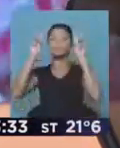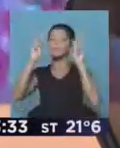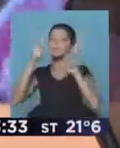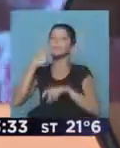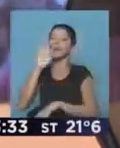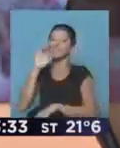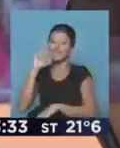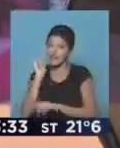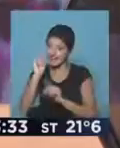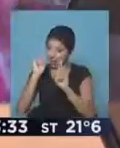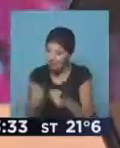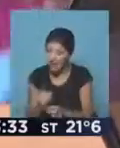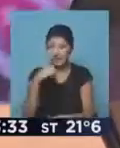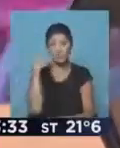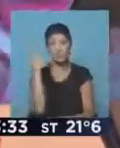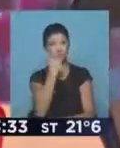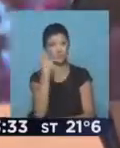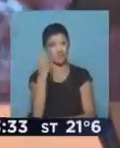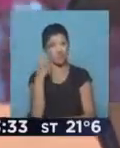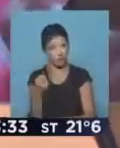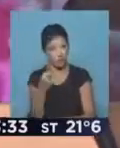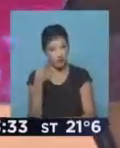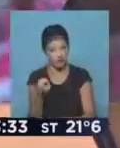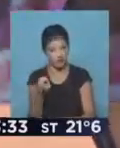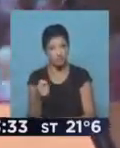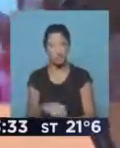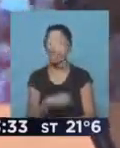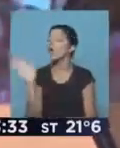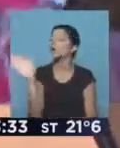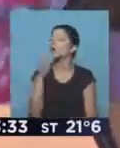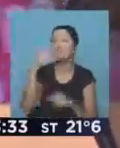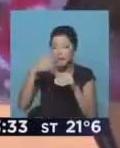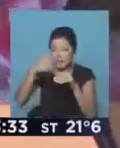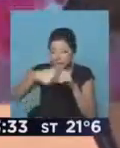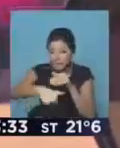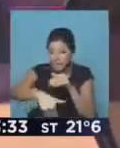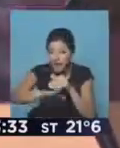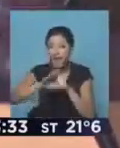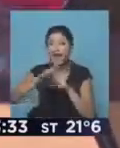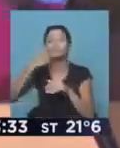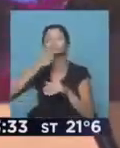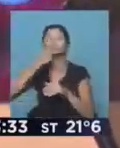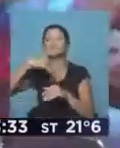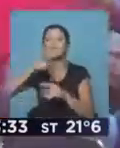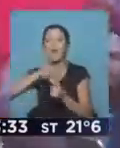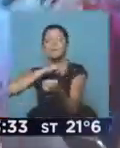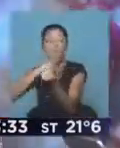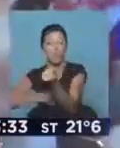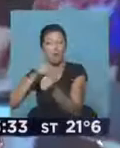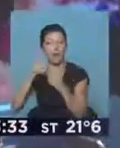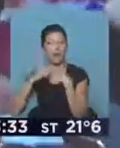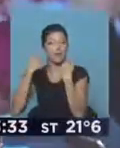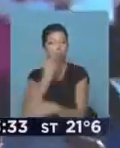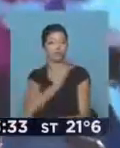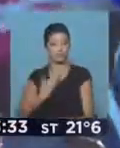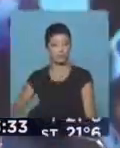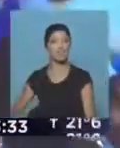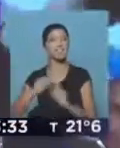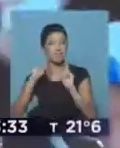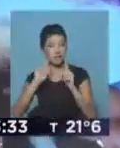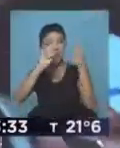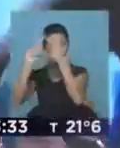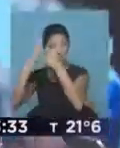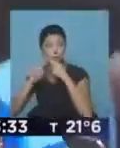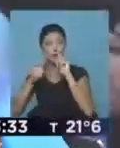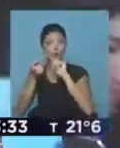es un protagonista central. Es decir, todo lo que vaya a pasar en Turquía, más poder para Erdoğan, significa también cambios en las relaciones con el resto